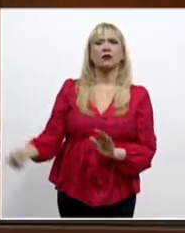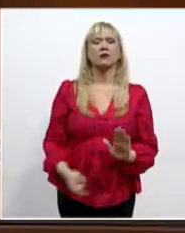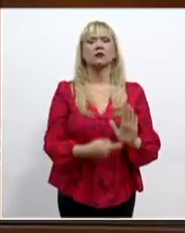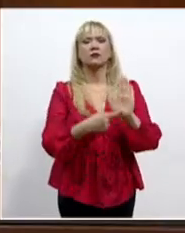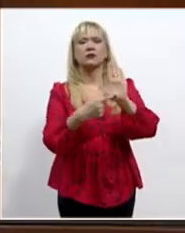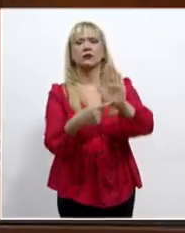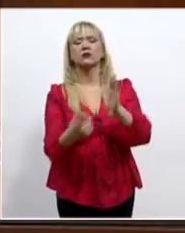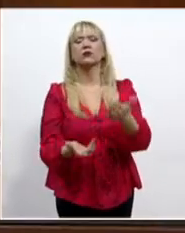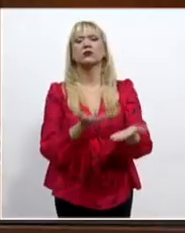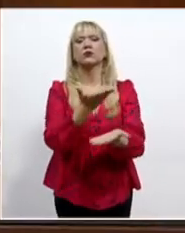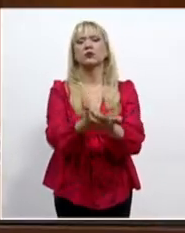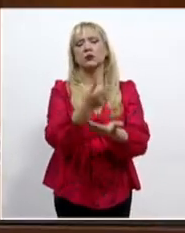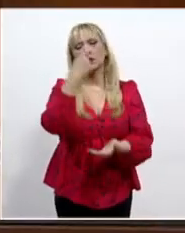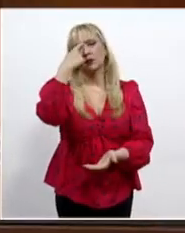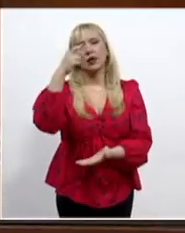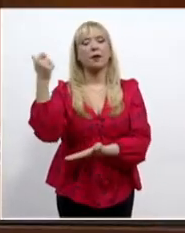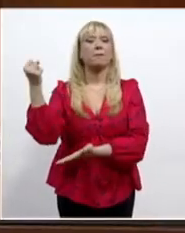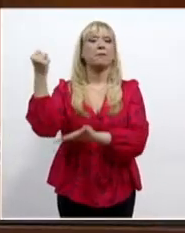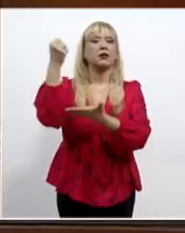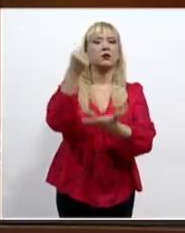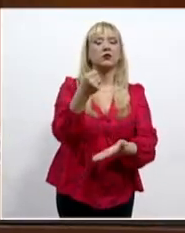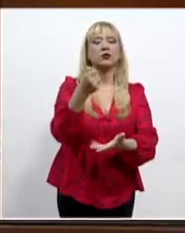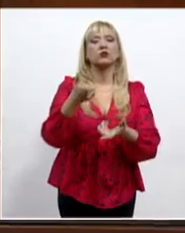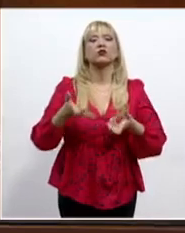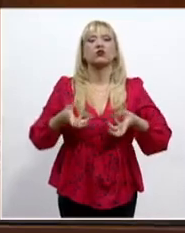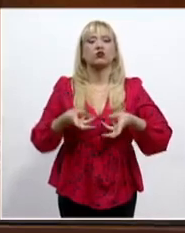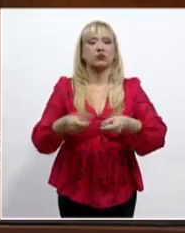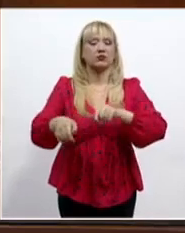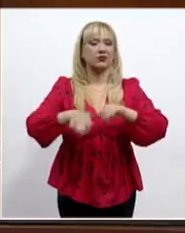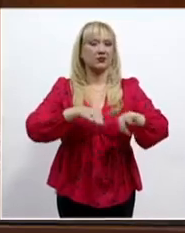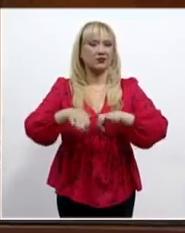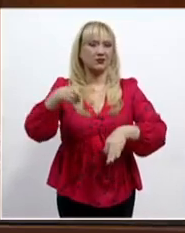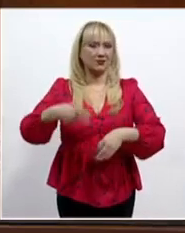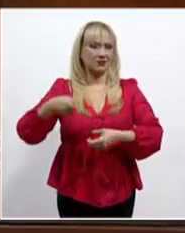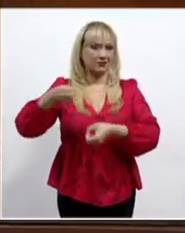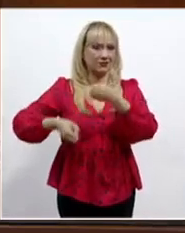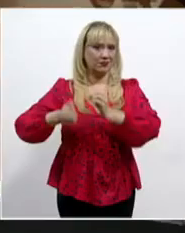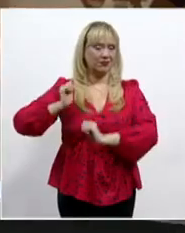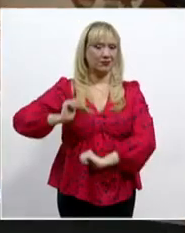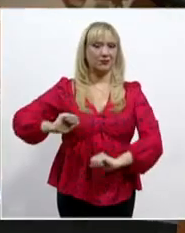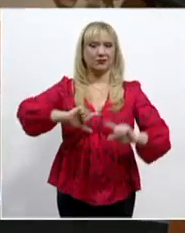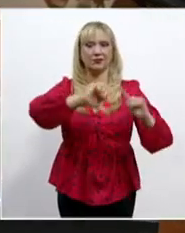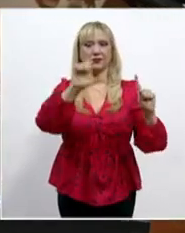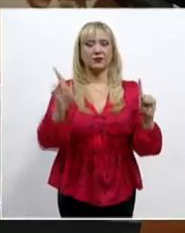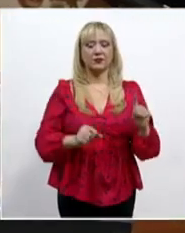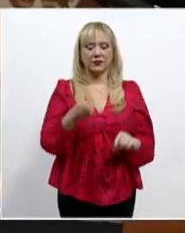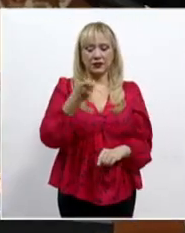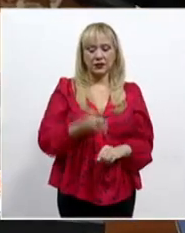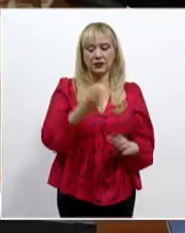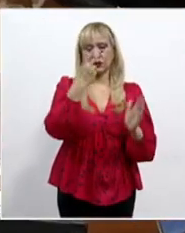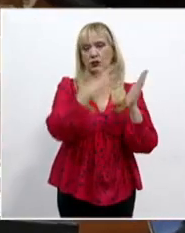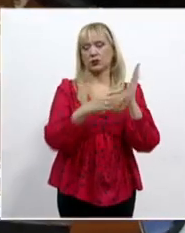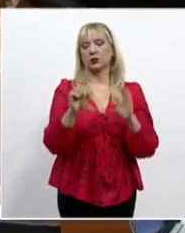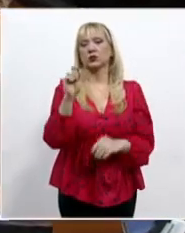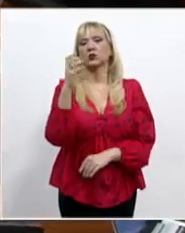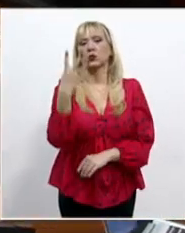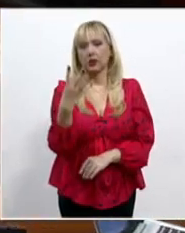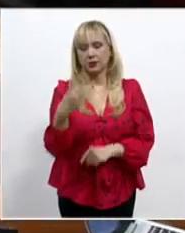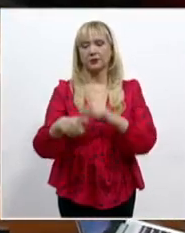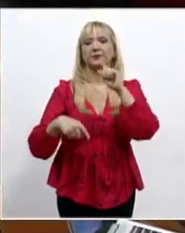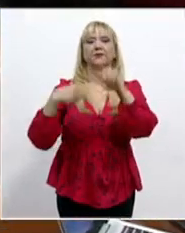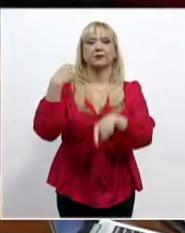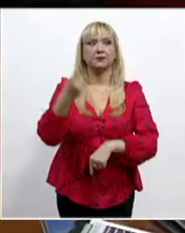la propuesta de presupuesto para el Poder Judicial de la Federación para el ejercicio